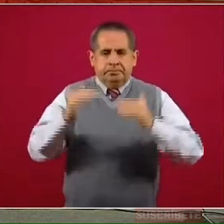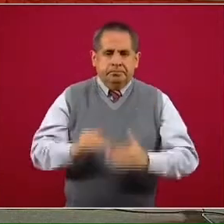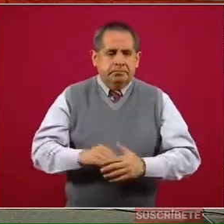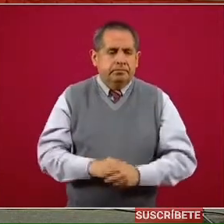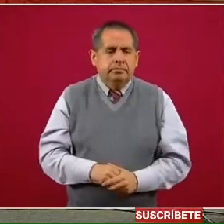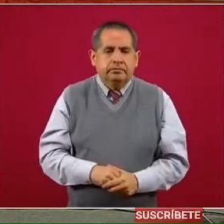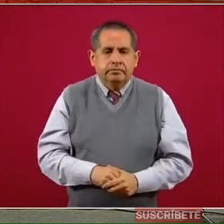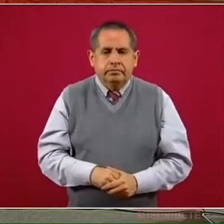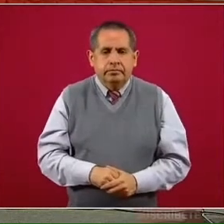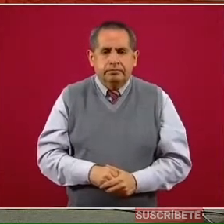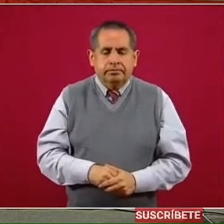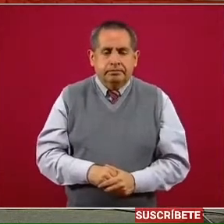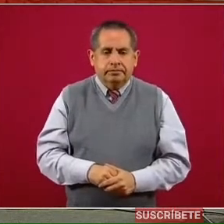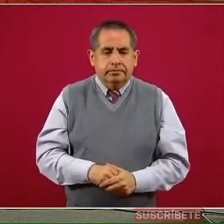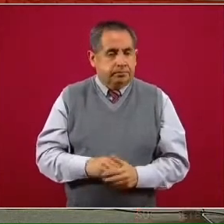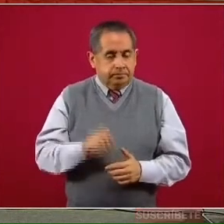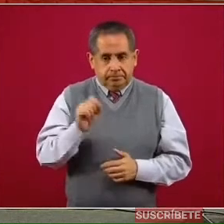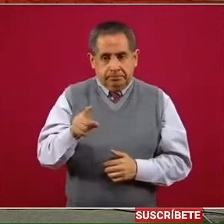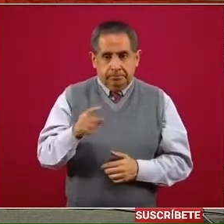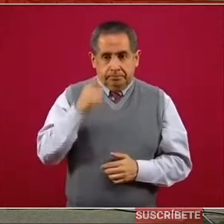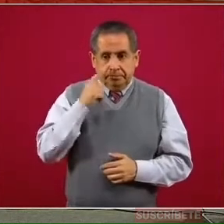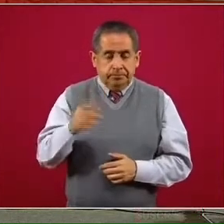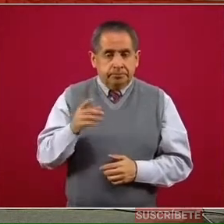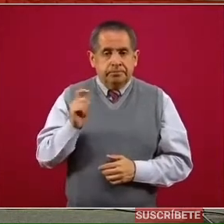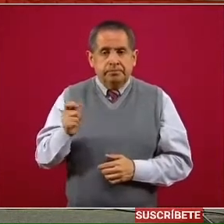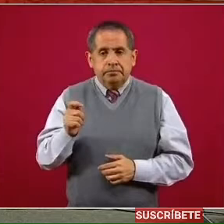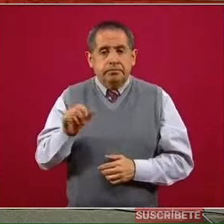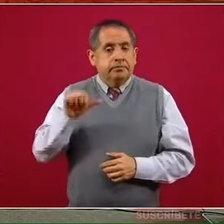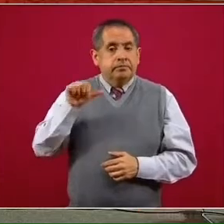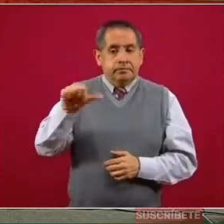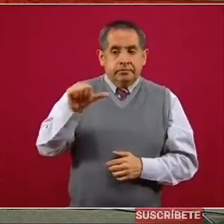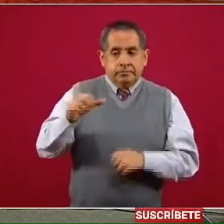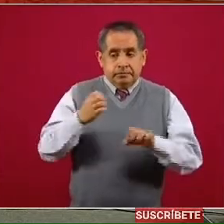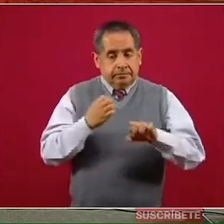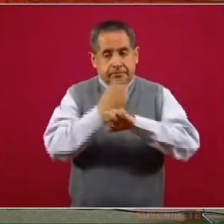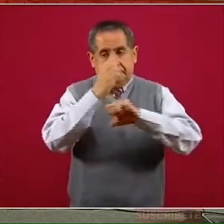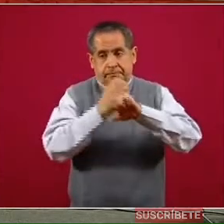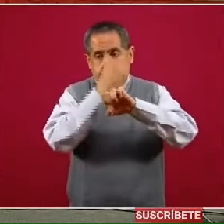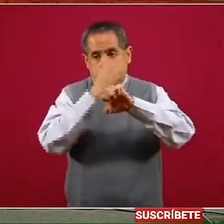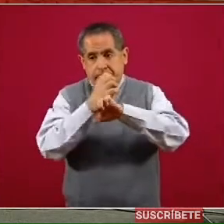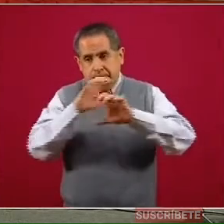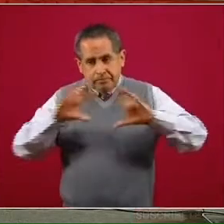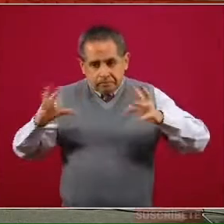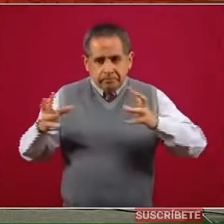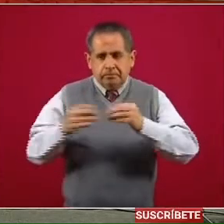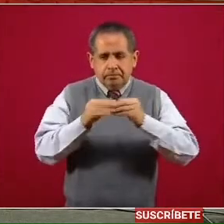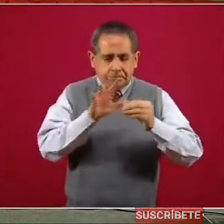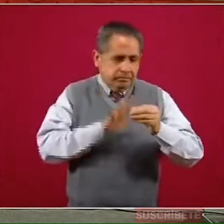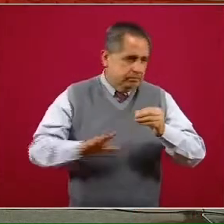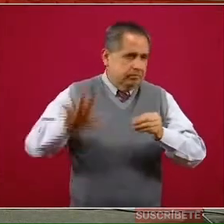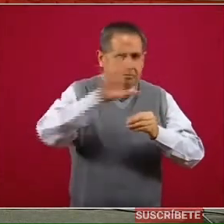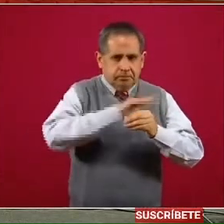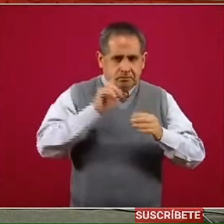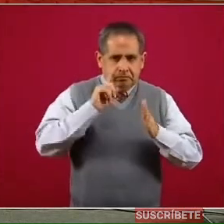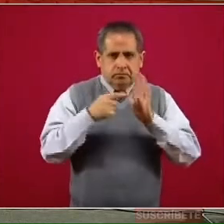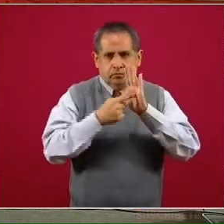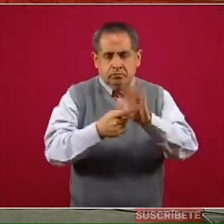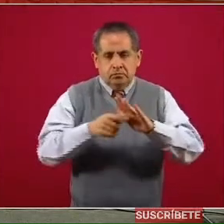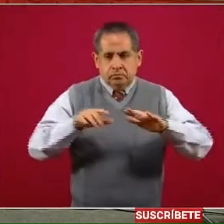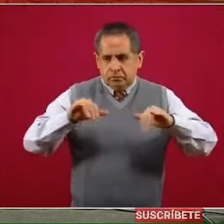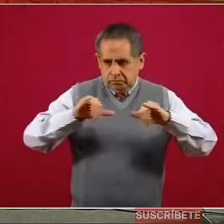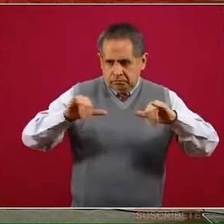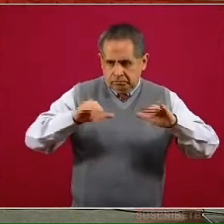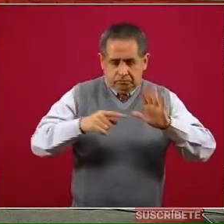favor. Ahora sí, vámonos a las primeras 16 entidades federativas. De manera panorámica vamos a presentar un